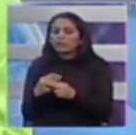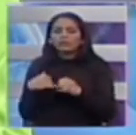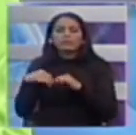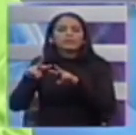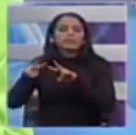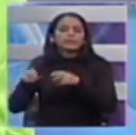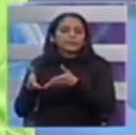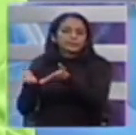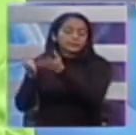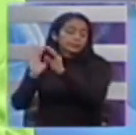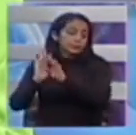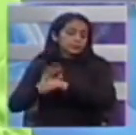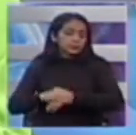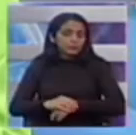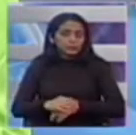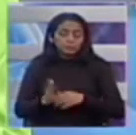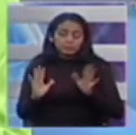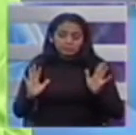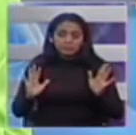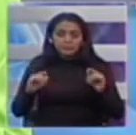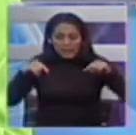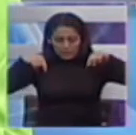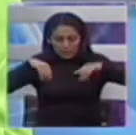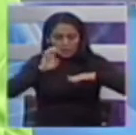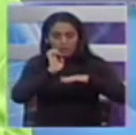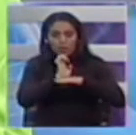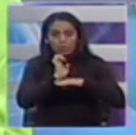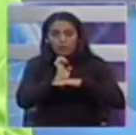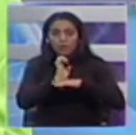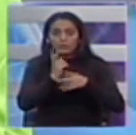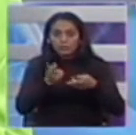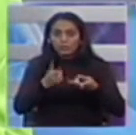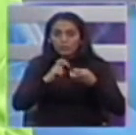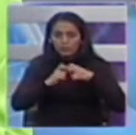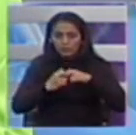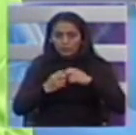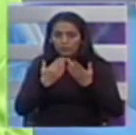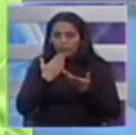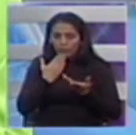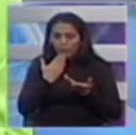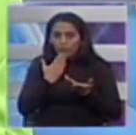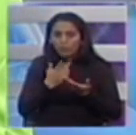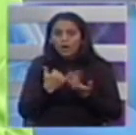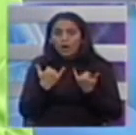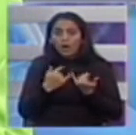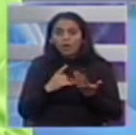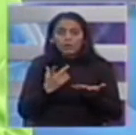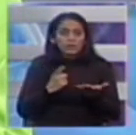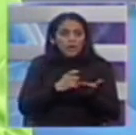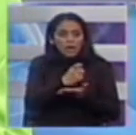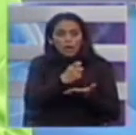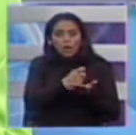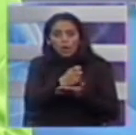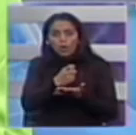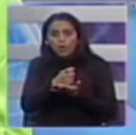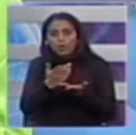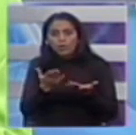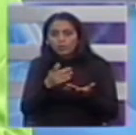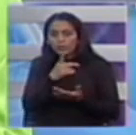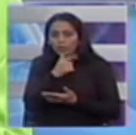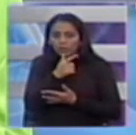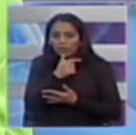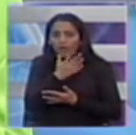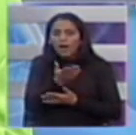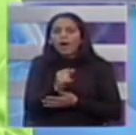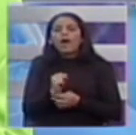una partecita. Y recordar que esa partecita en nuestro país no ataca al gobierno, ataca al único contratista vigente que tiene Odebrecht, que es el municipio de